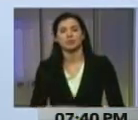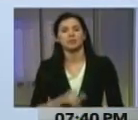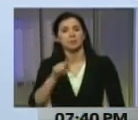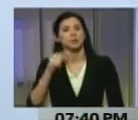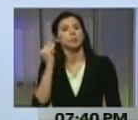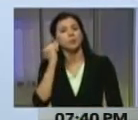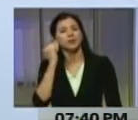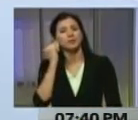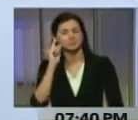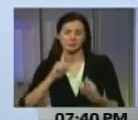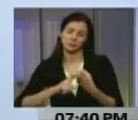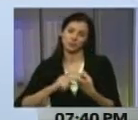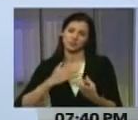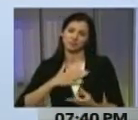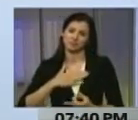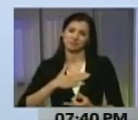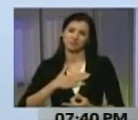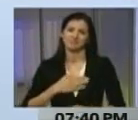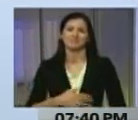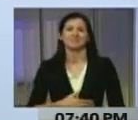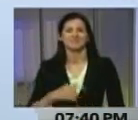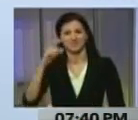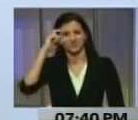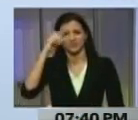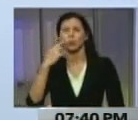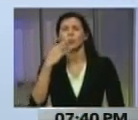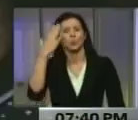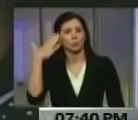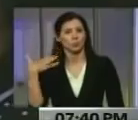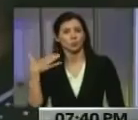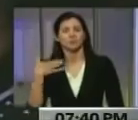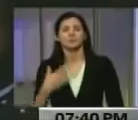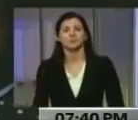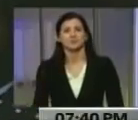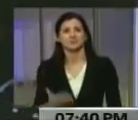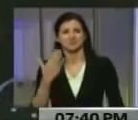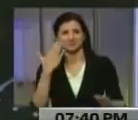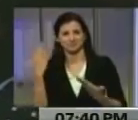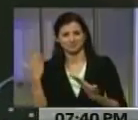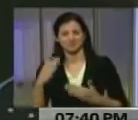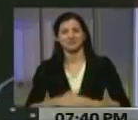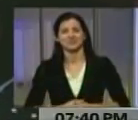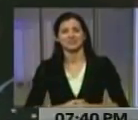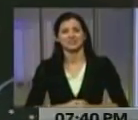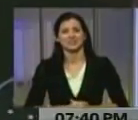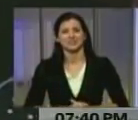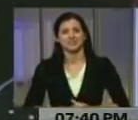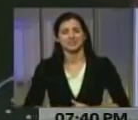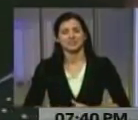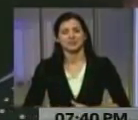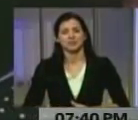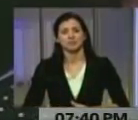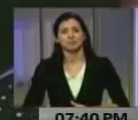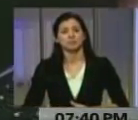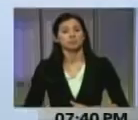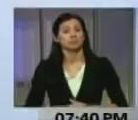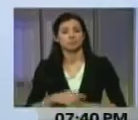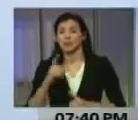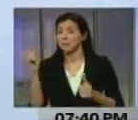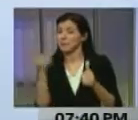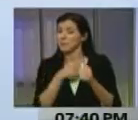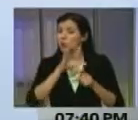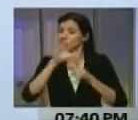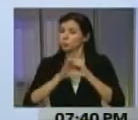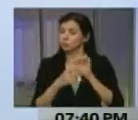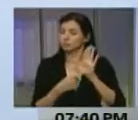primera combatiente, doña Cilia Flores de Maduro. Cilita, bueno, pongamos la cultura al frente.